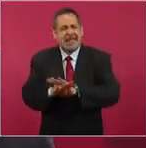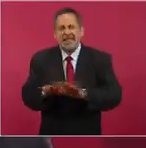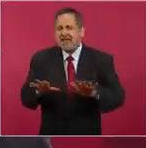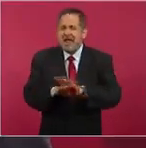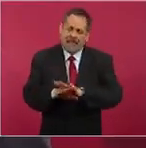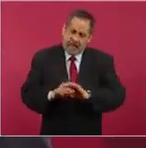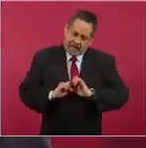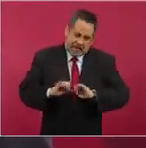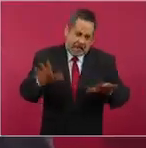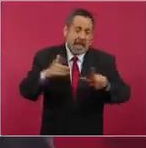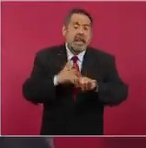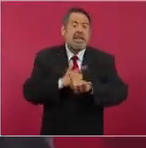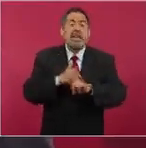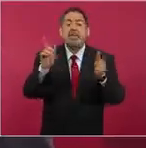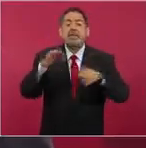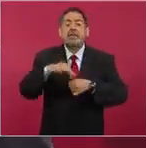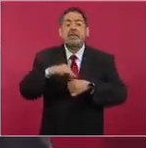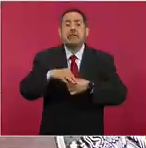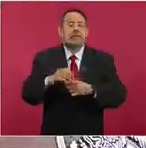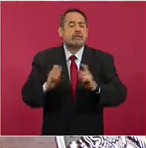es que